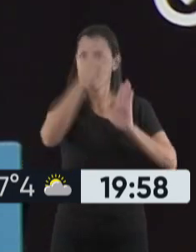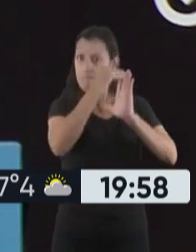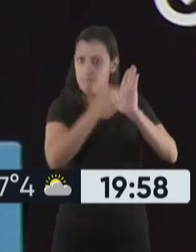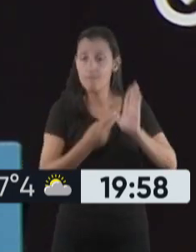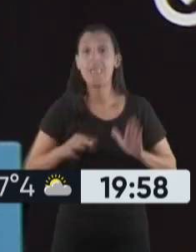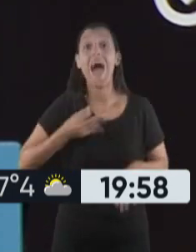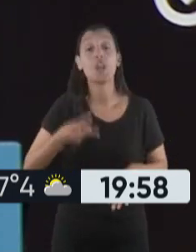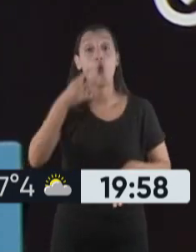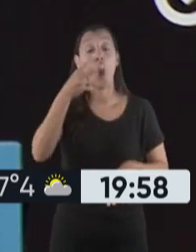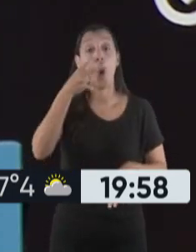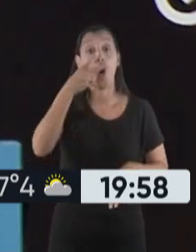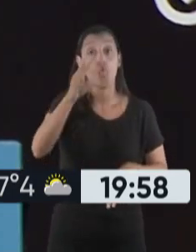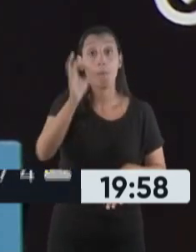año